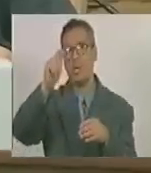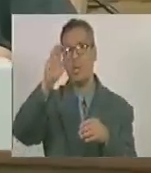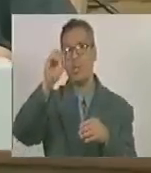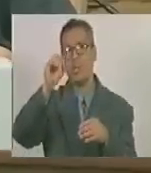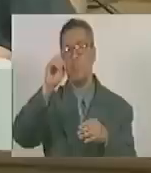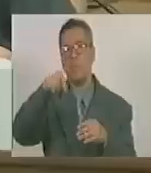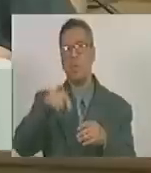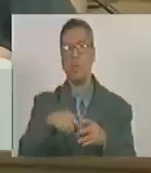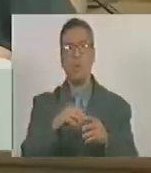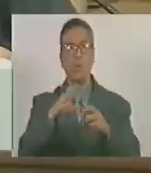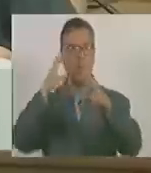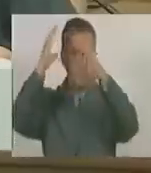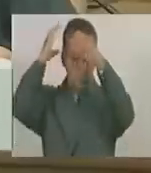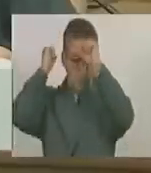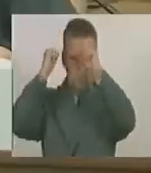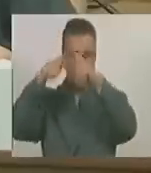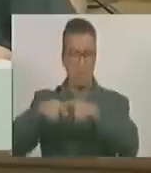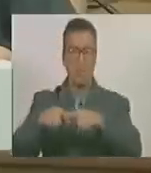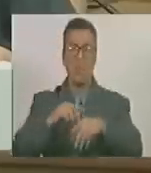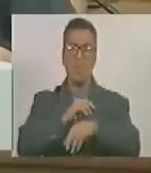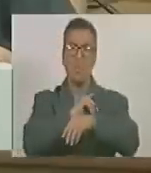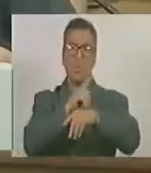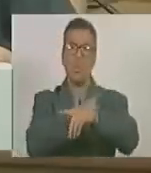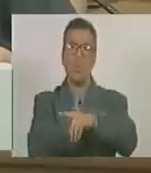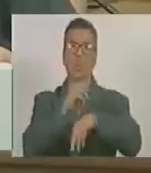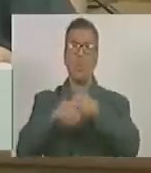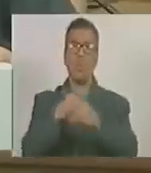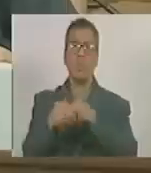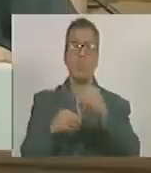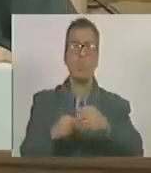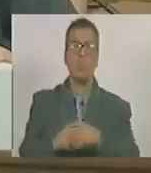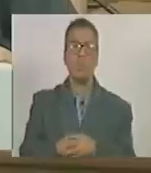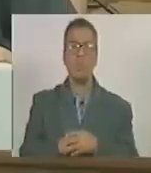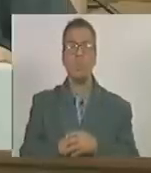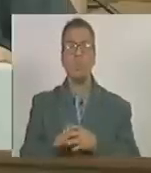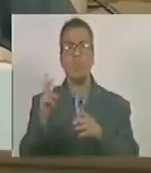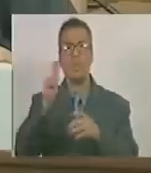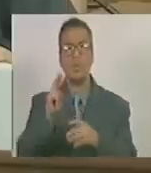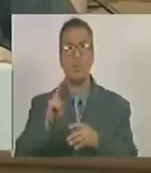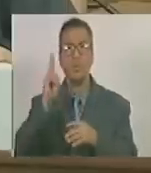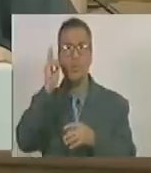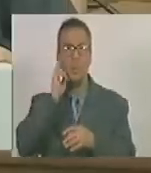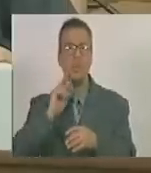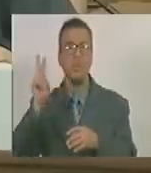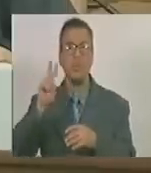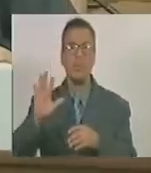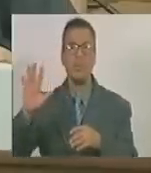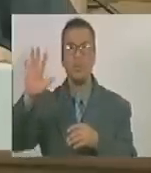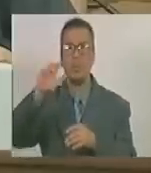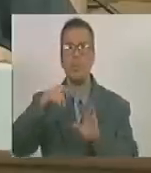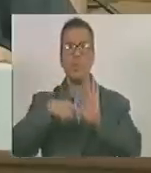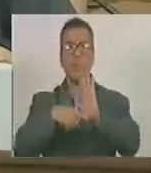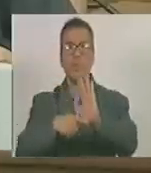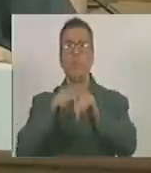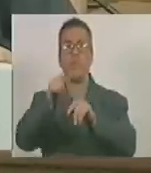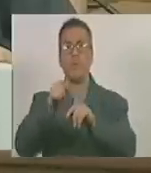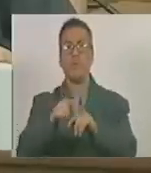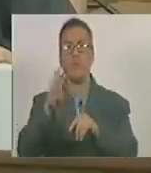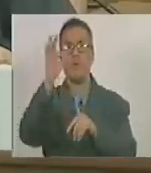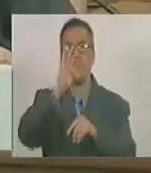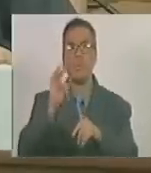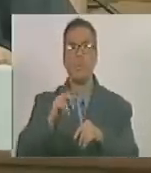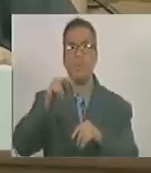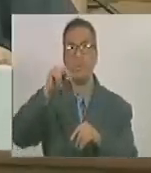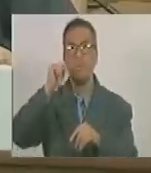Padilla como embajador extraordinario y plenipotenciario de la República Bolivariana de Venezuela ante la República Federal